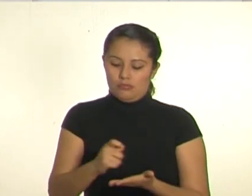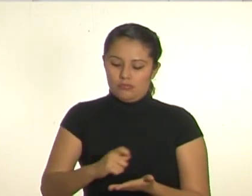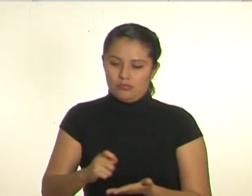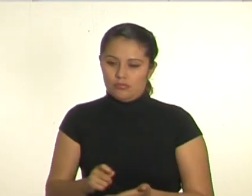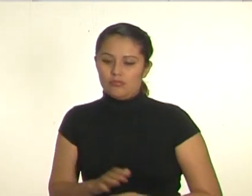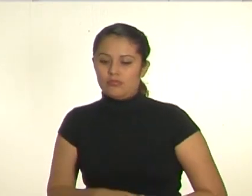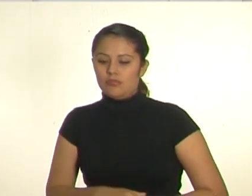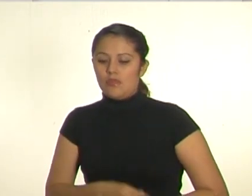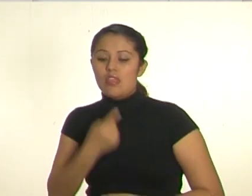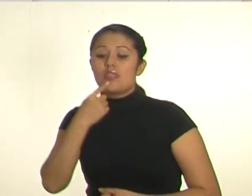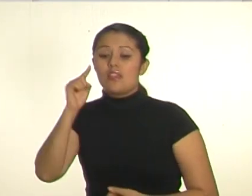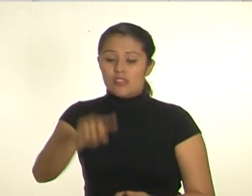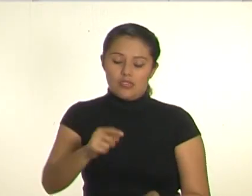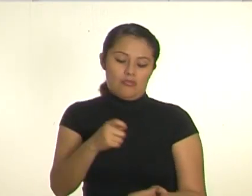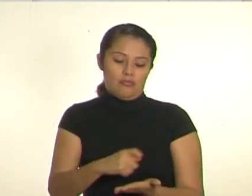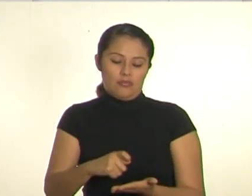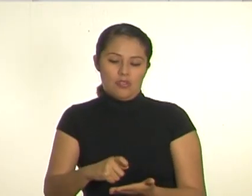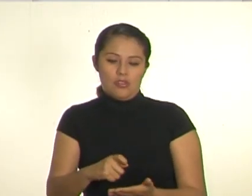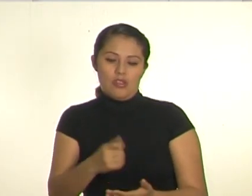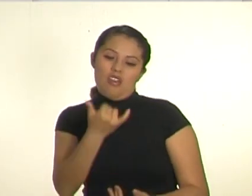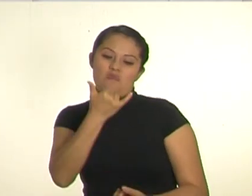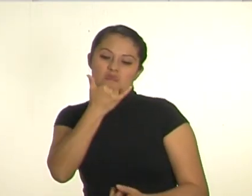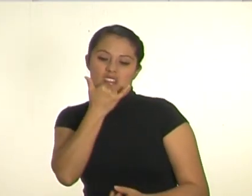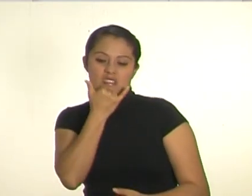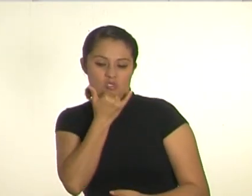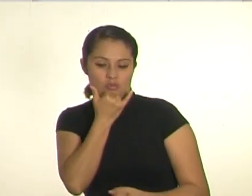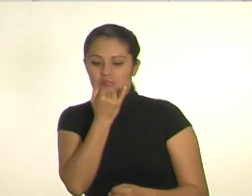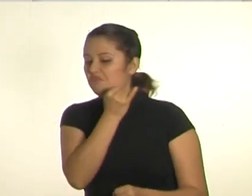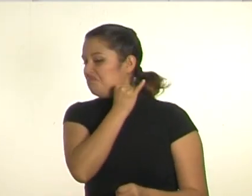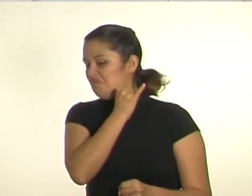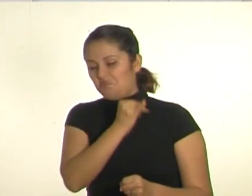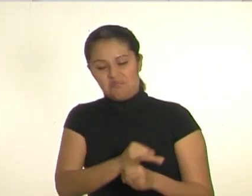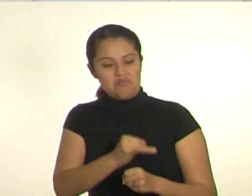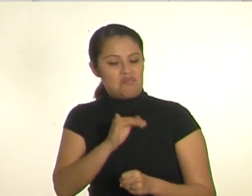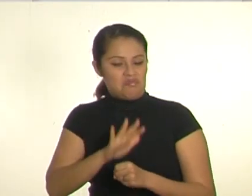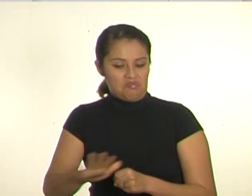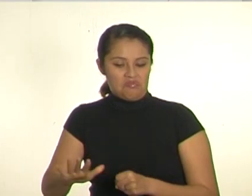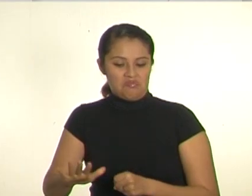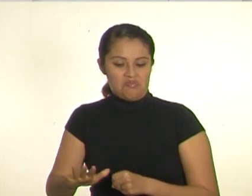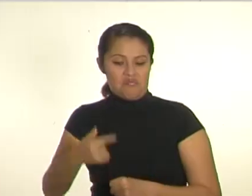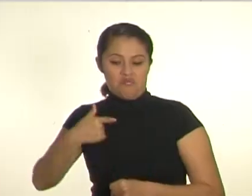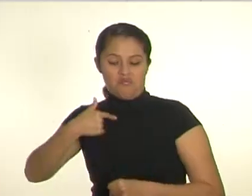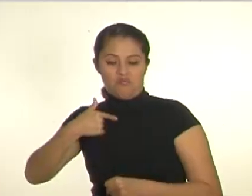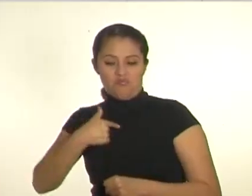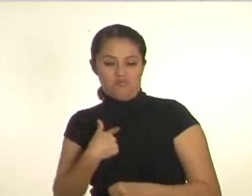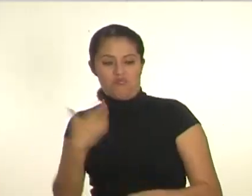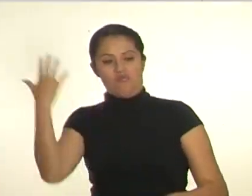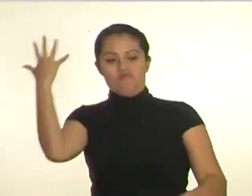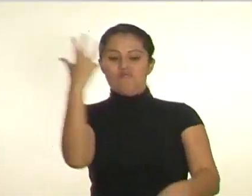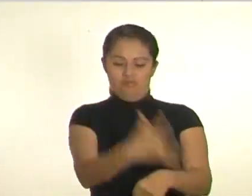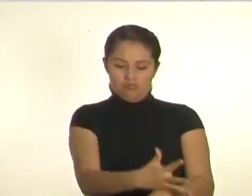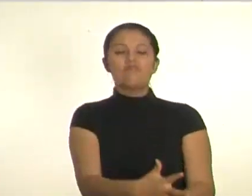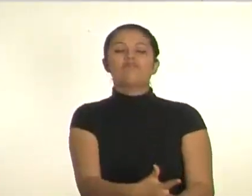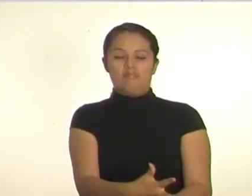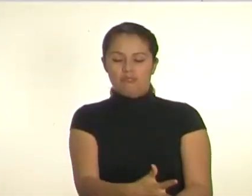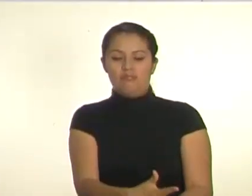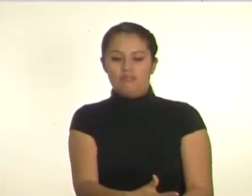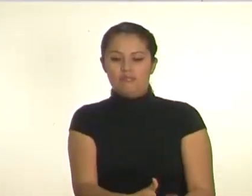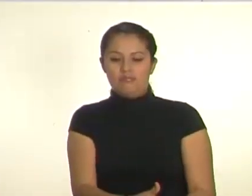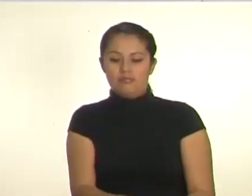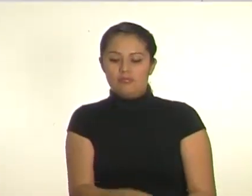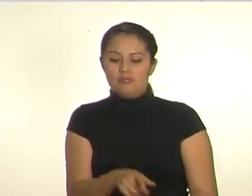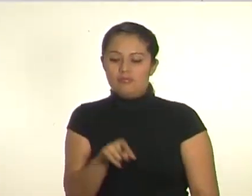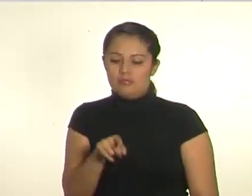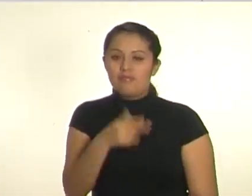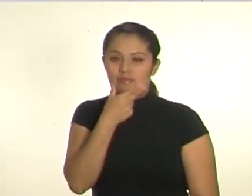perdón imposible, que cumpla su condena. Y el escribano empezó a escribir